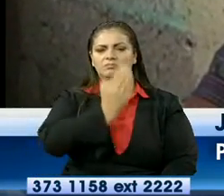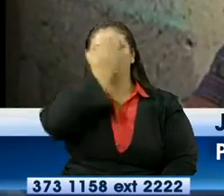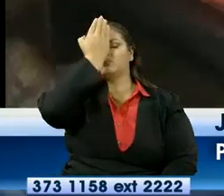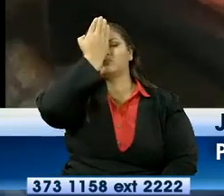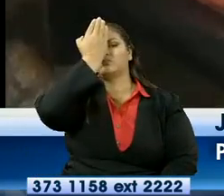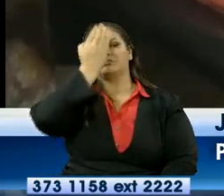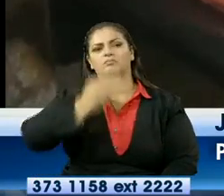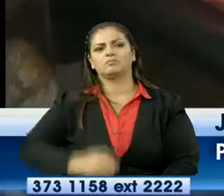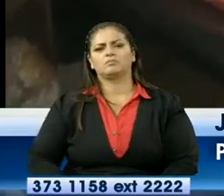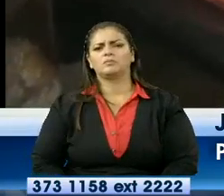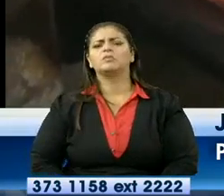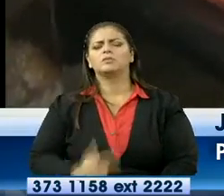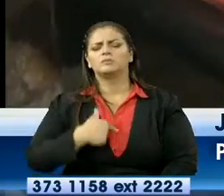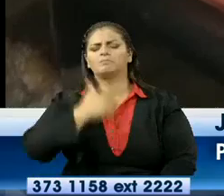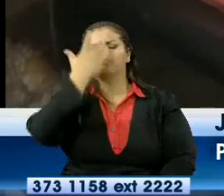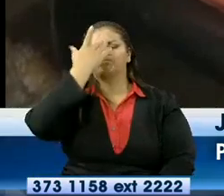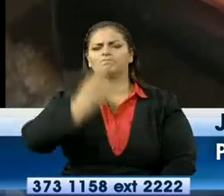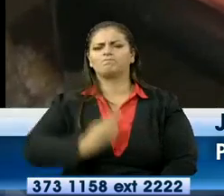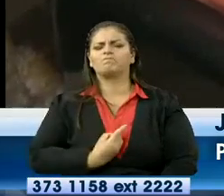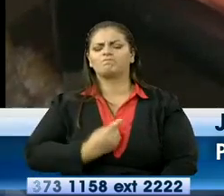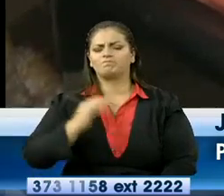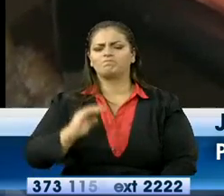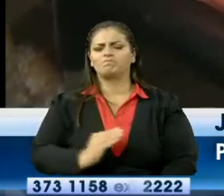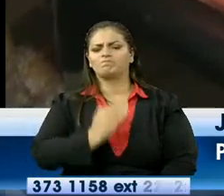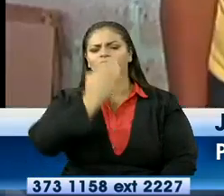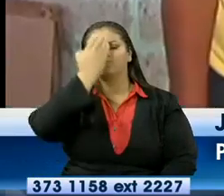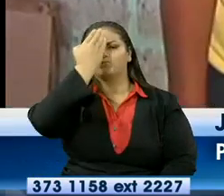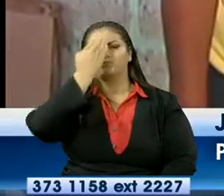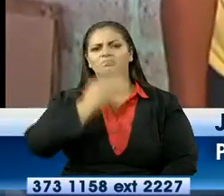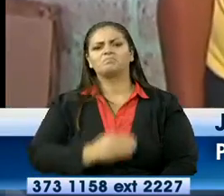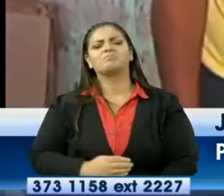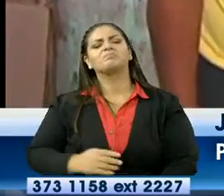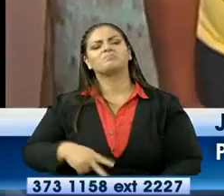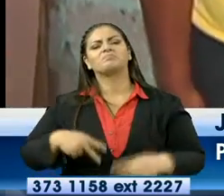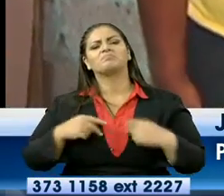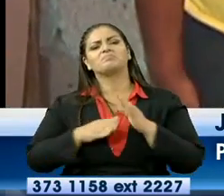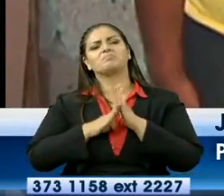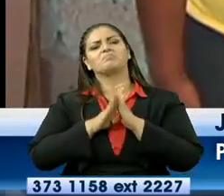poner de mi parte y cambiar para tener un nuevo estilo de vida. Informó Roselena Vázquez.